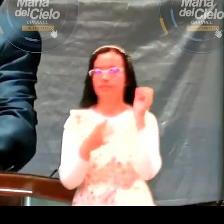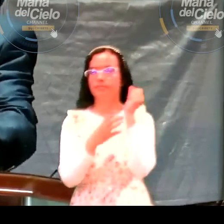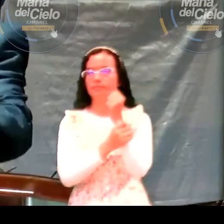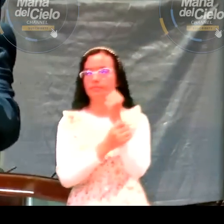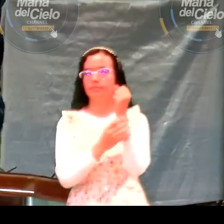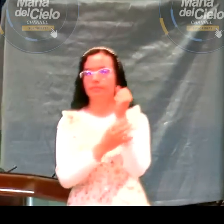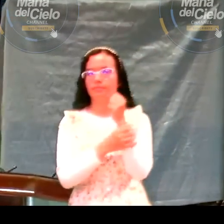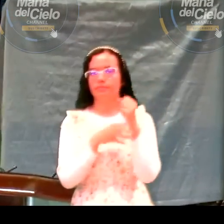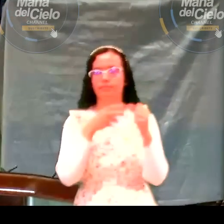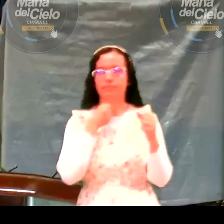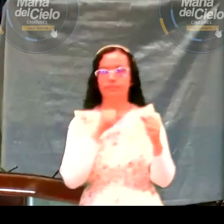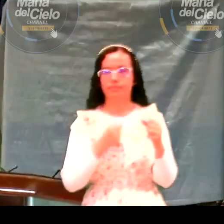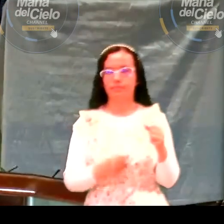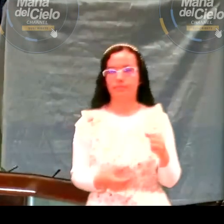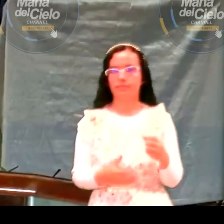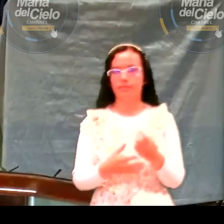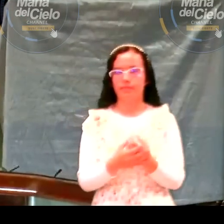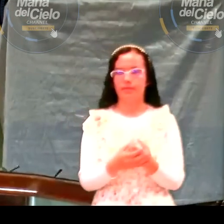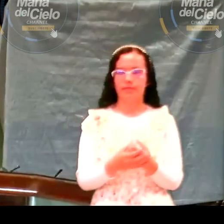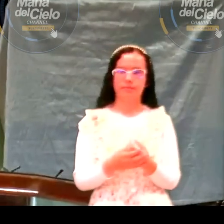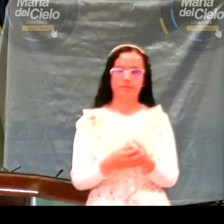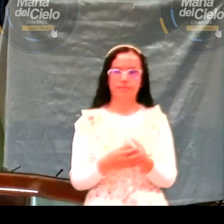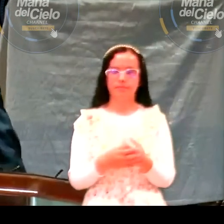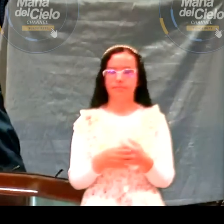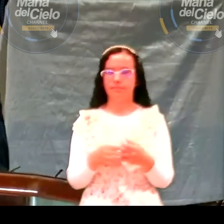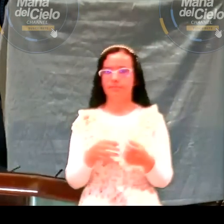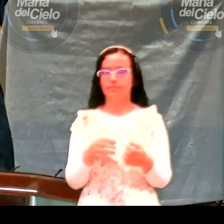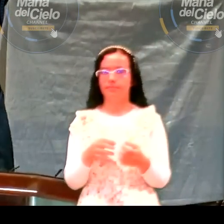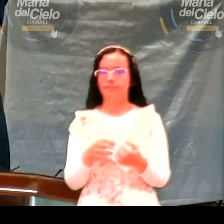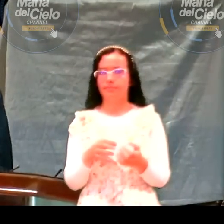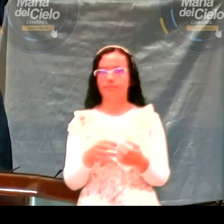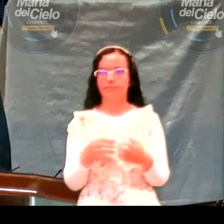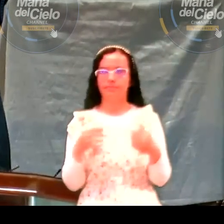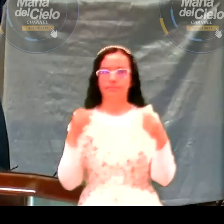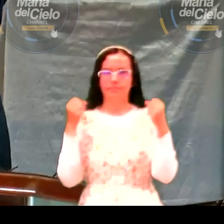pero dijo: bueno, si Dios lo dijo, a Dios hay que creerle.